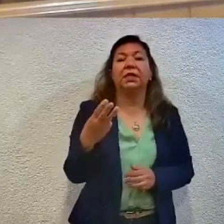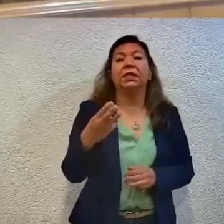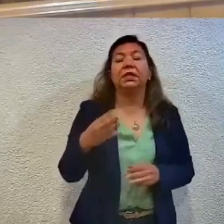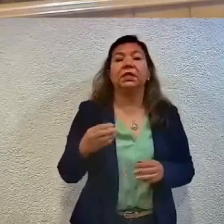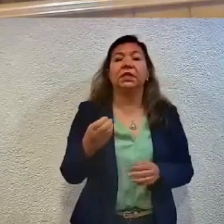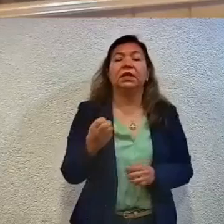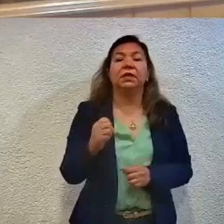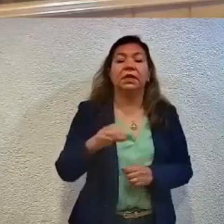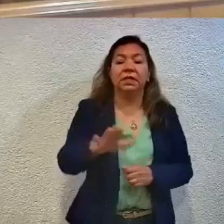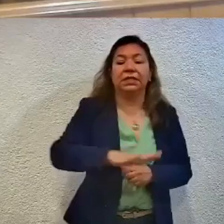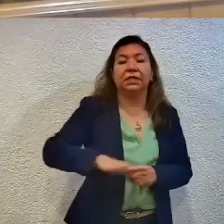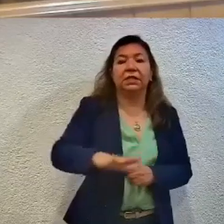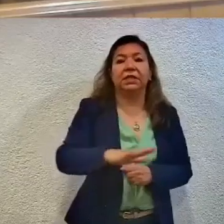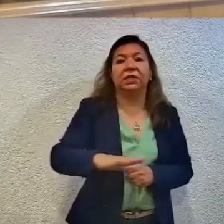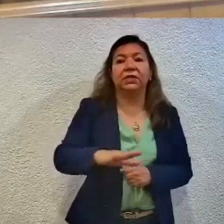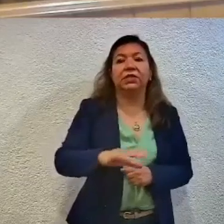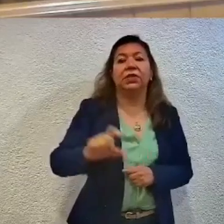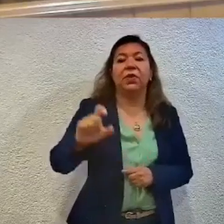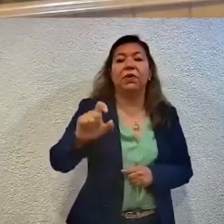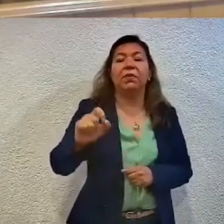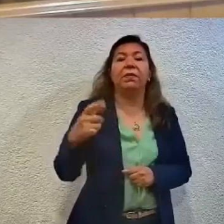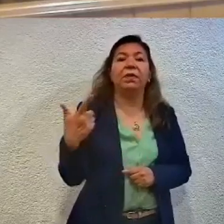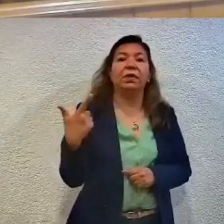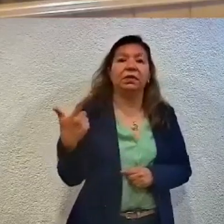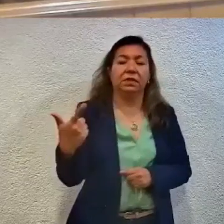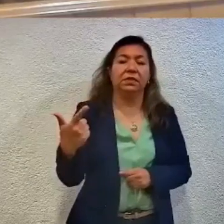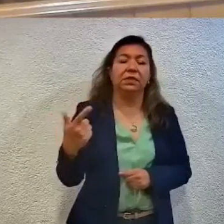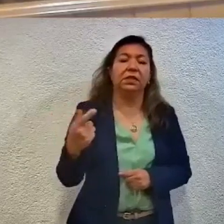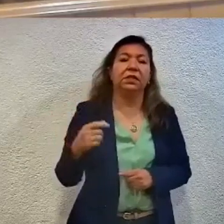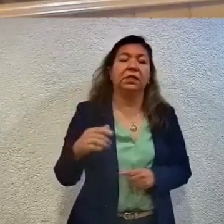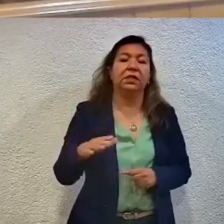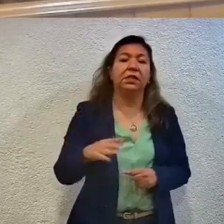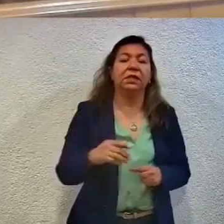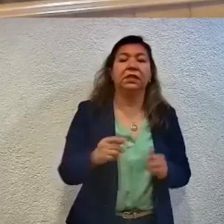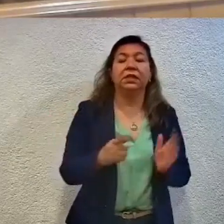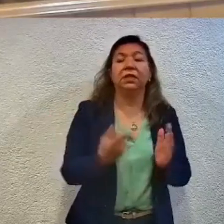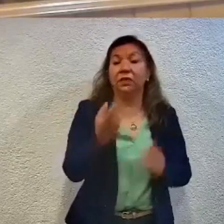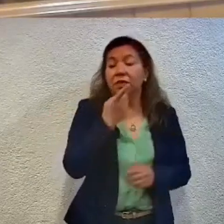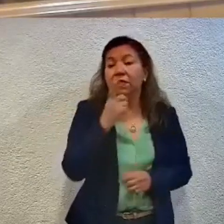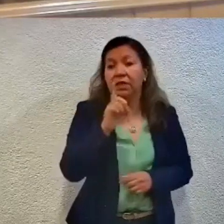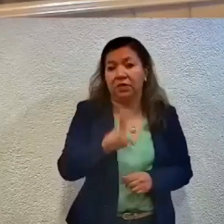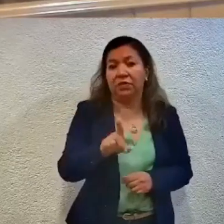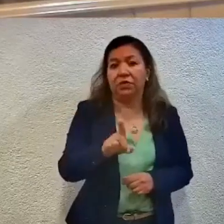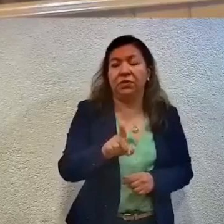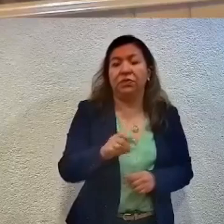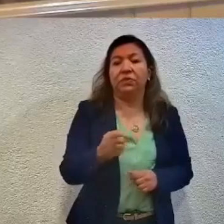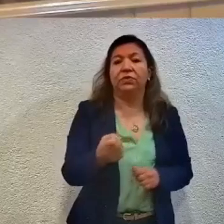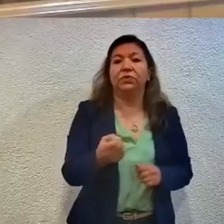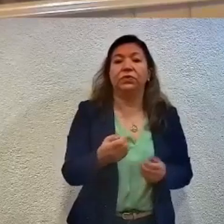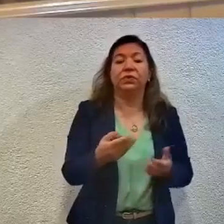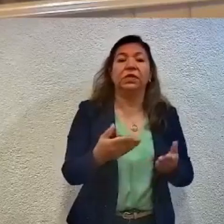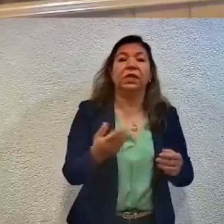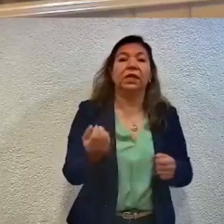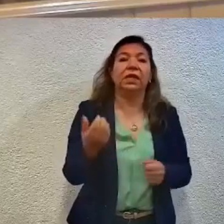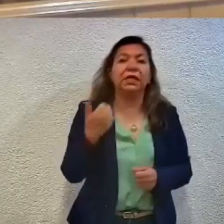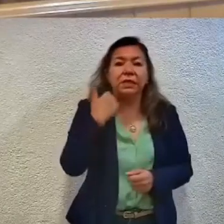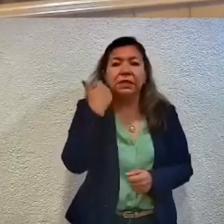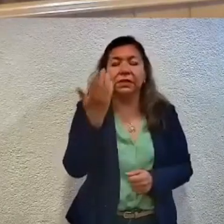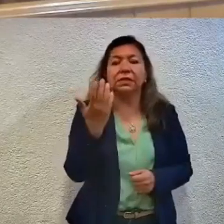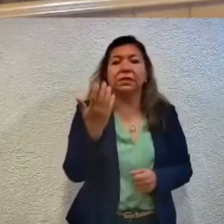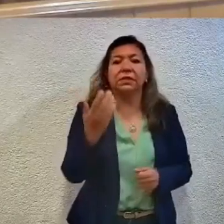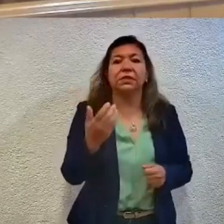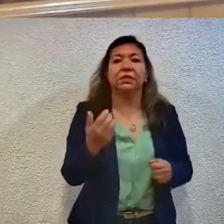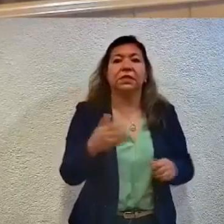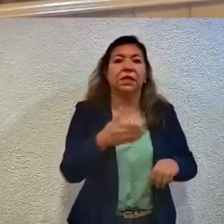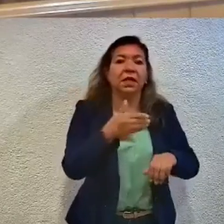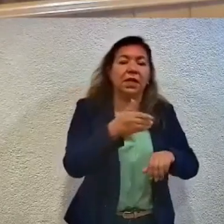1153/2024, emitido por el Consejo Distrital 27, que da respuesta al escrito de 8 de junio, donde el impugnante solicitó el recuento parcial